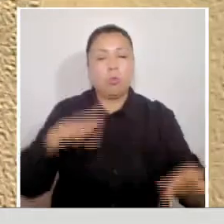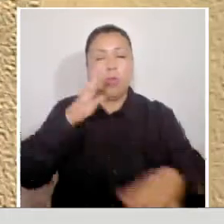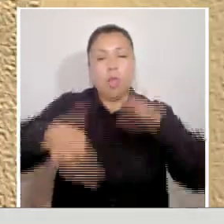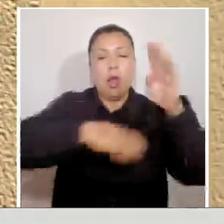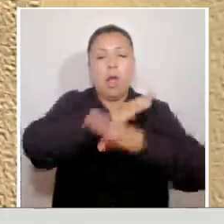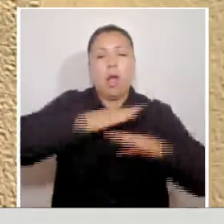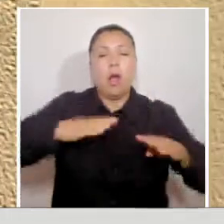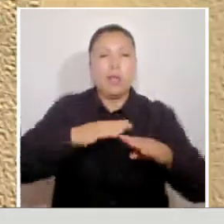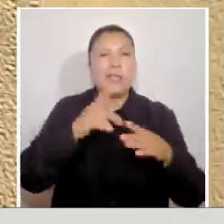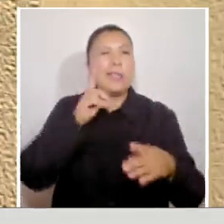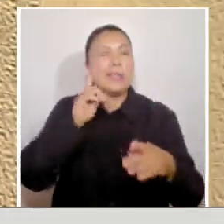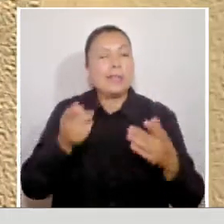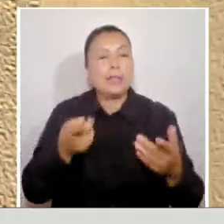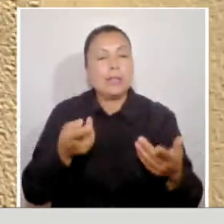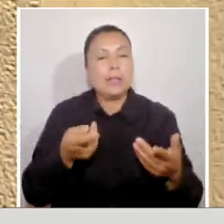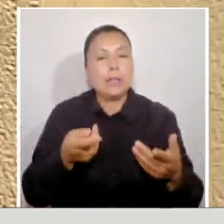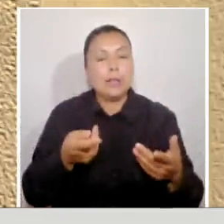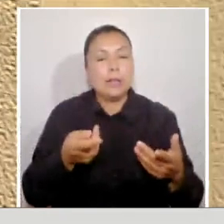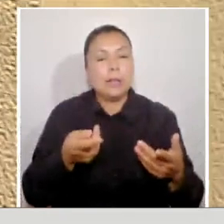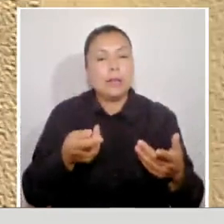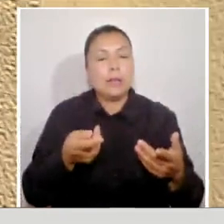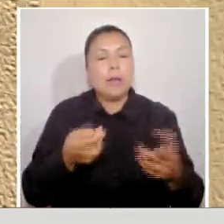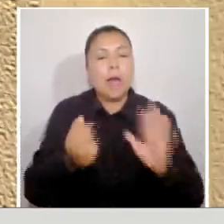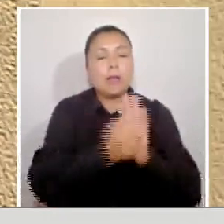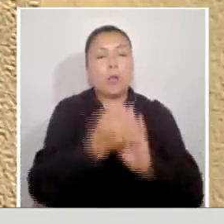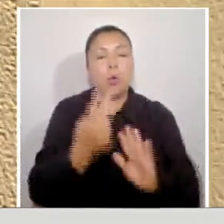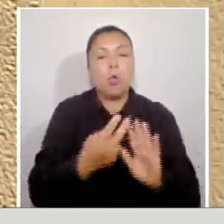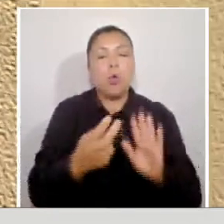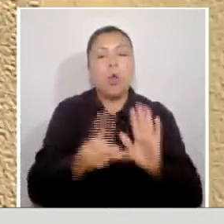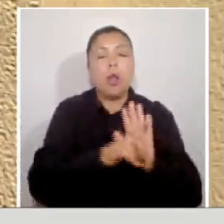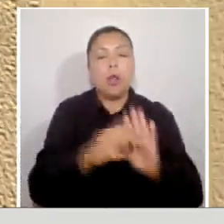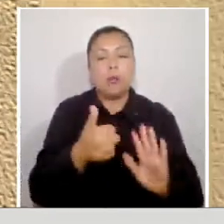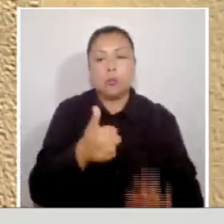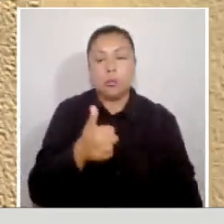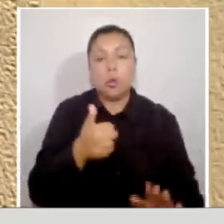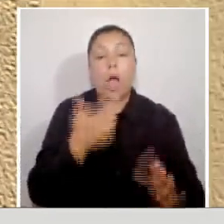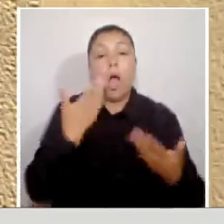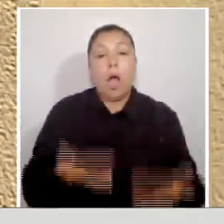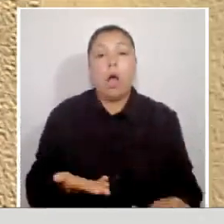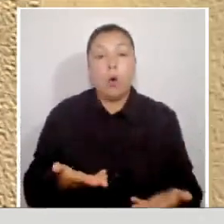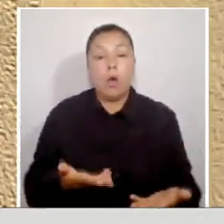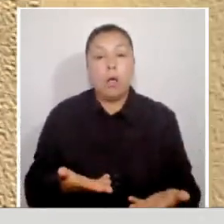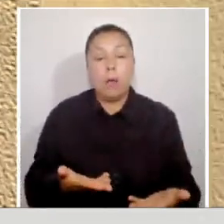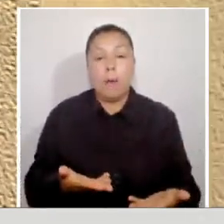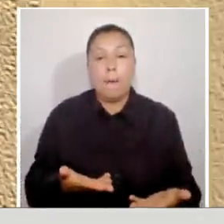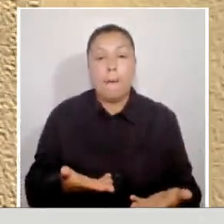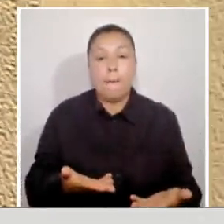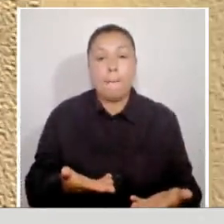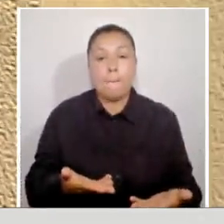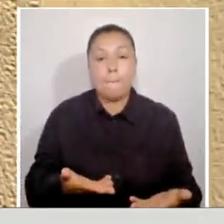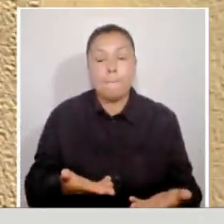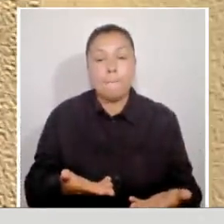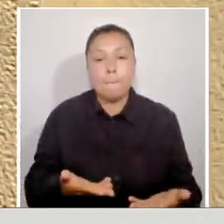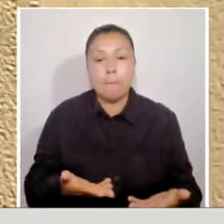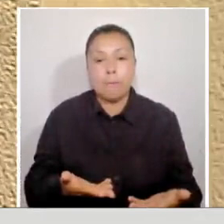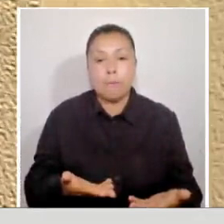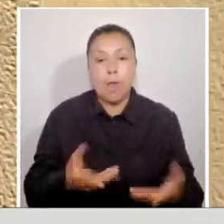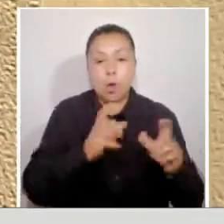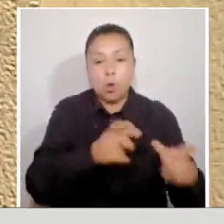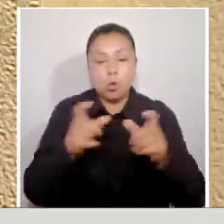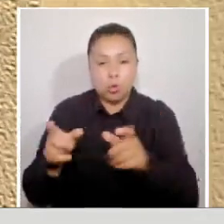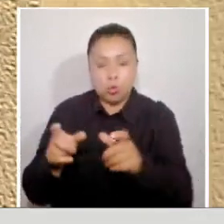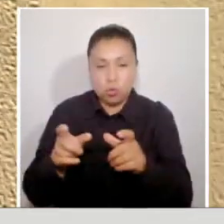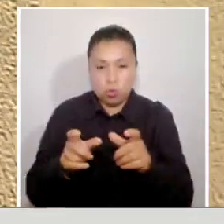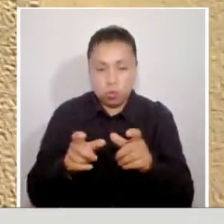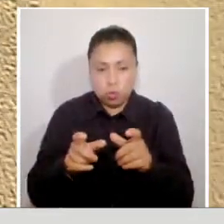conta en el artículo 2 de la ley número 6 ahora para efectuar fiscalización y control que la